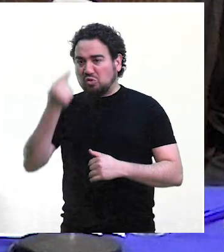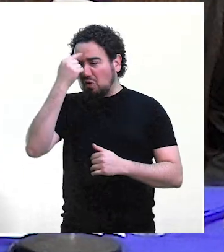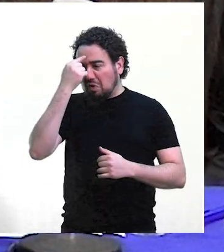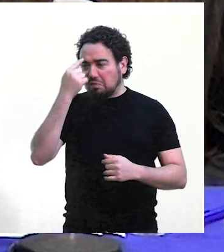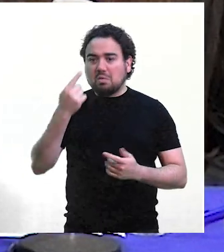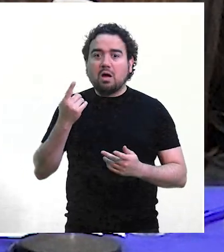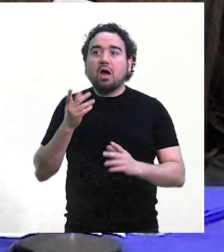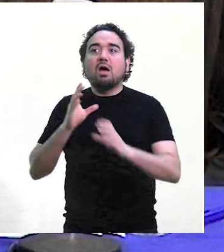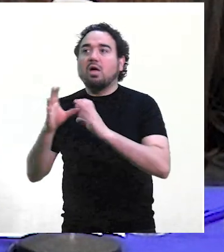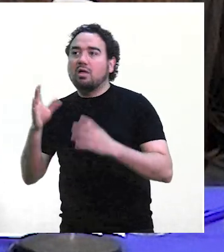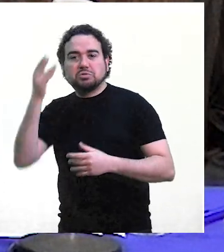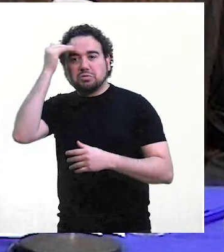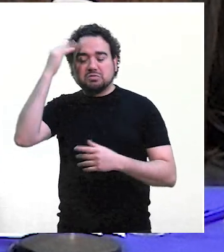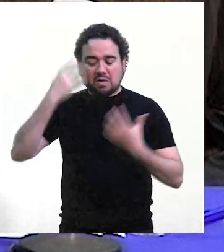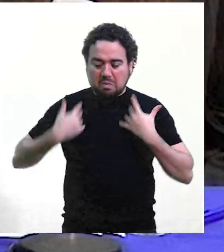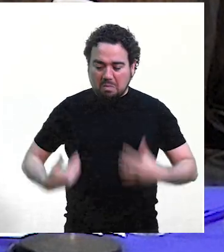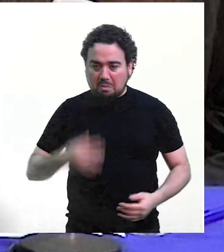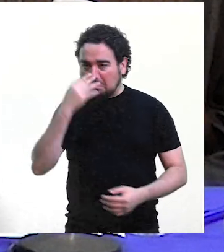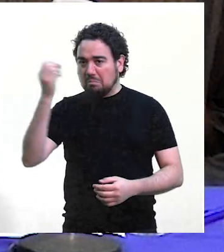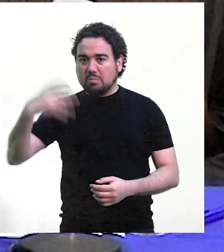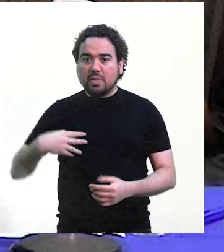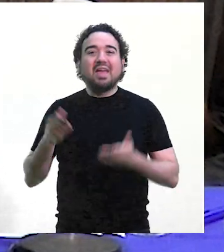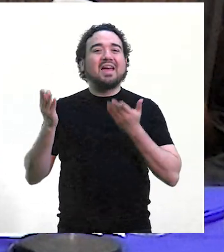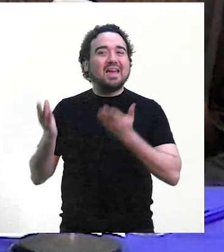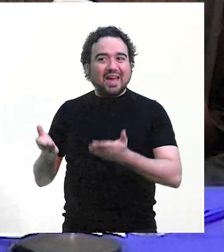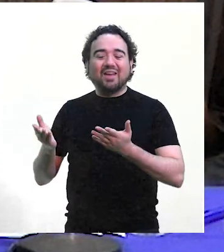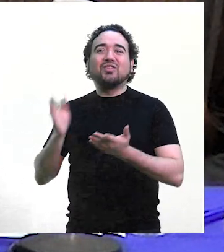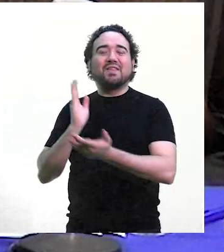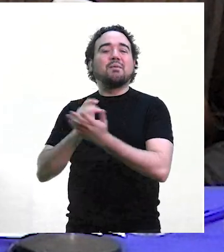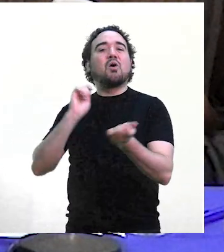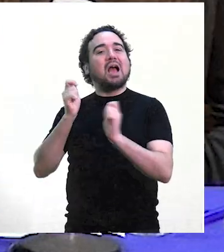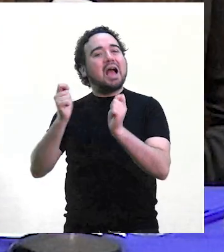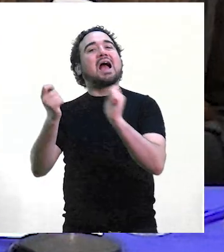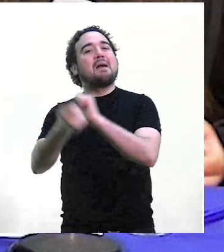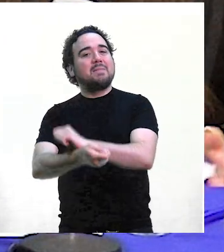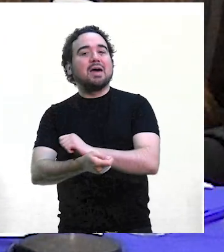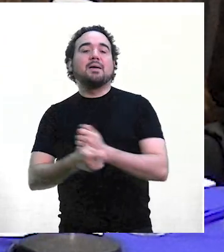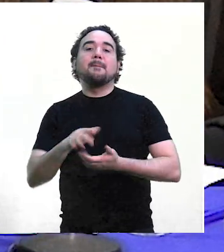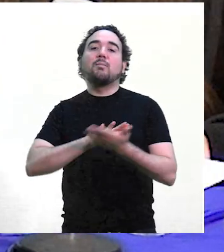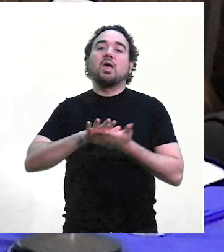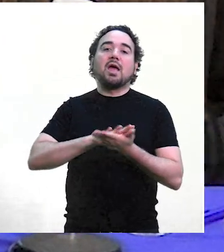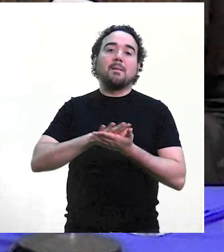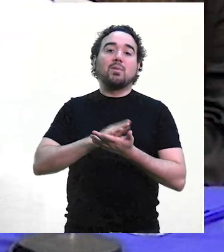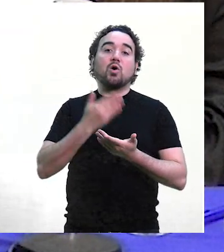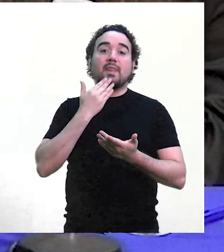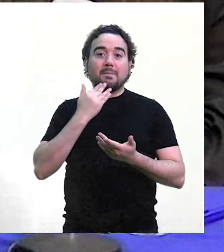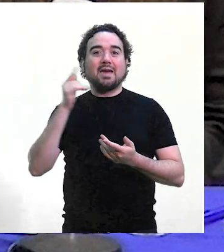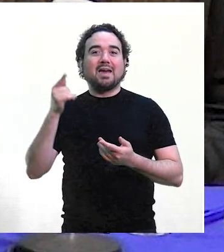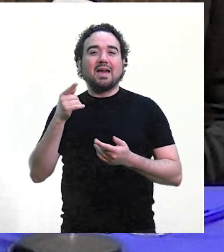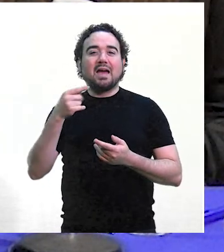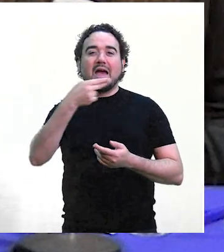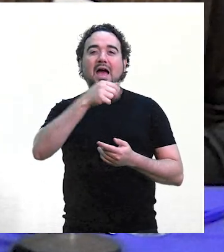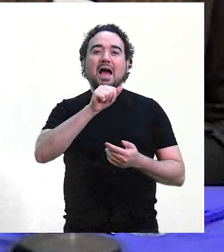emocional. Que no Y- le importa arreglarse. Exacto. Entonces yo creo que ese es los mensajes que tenemos que empezar a cambiar. O